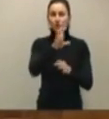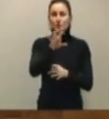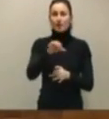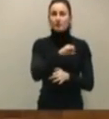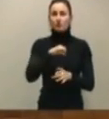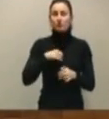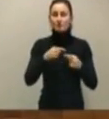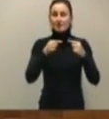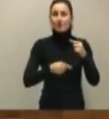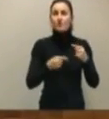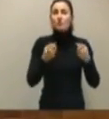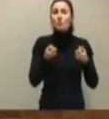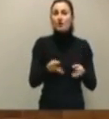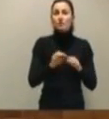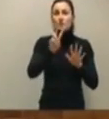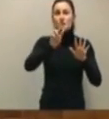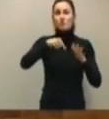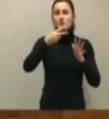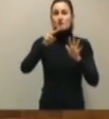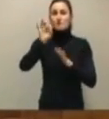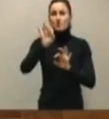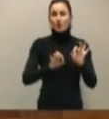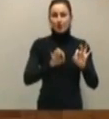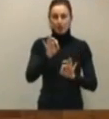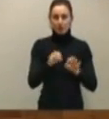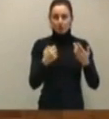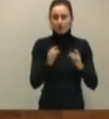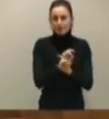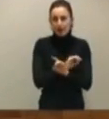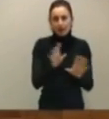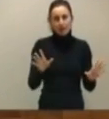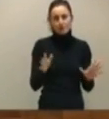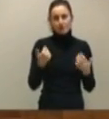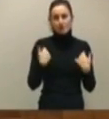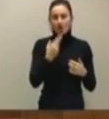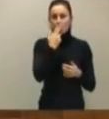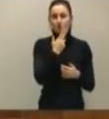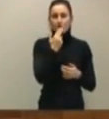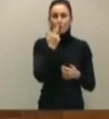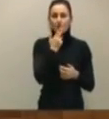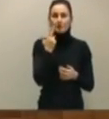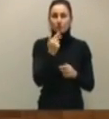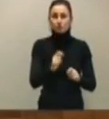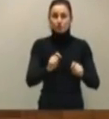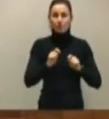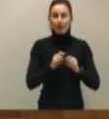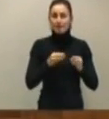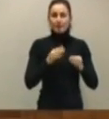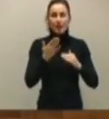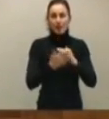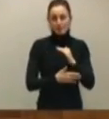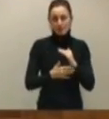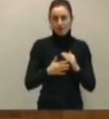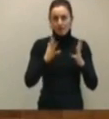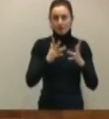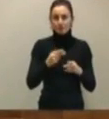comunidades autónomas en el 0,7%. Es evidente que esta serie de compromisos han reducido el margen de actuación de nuestra